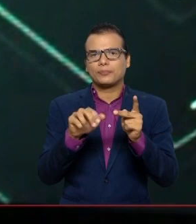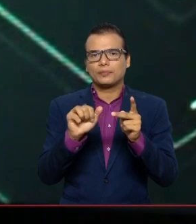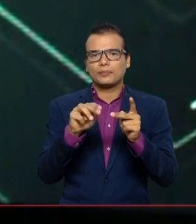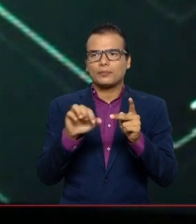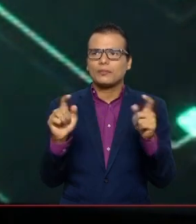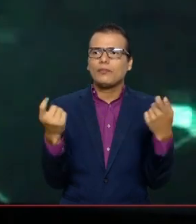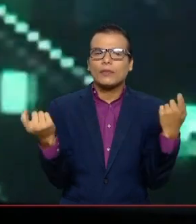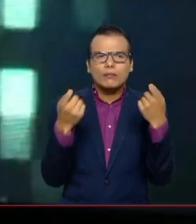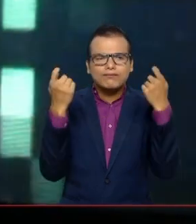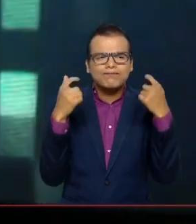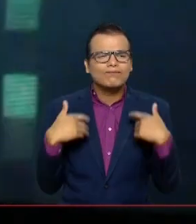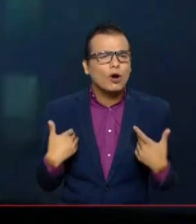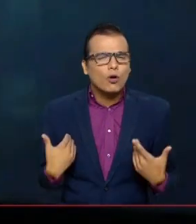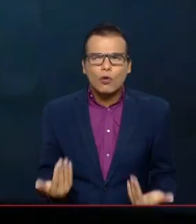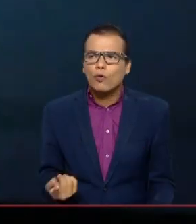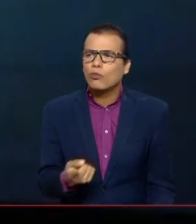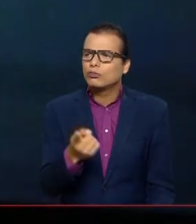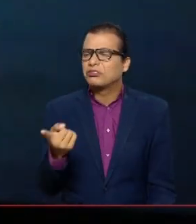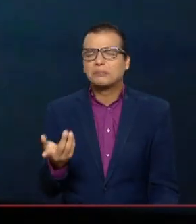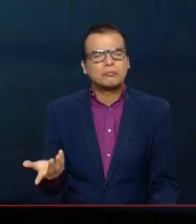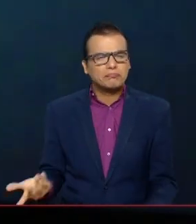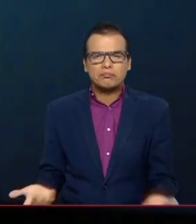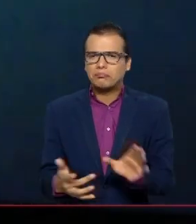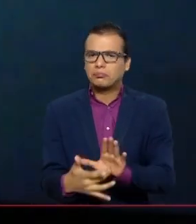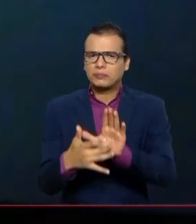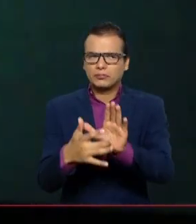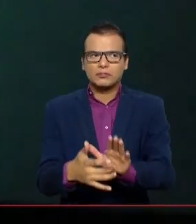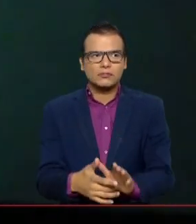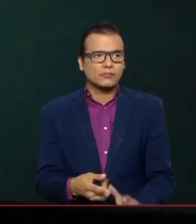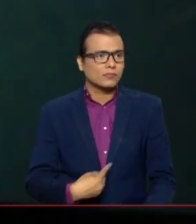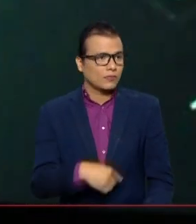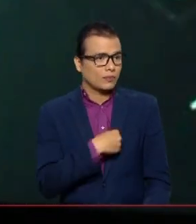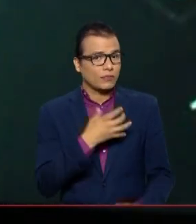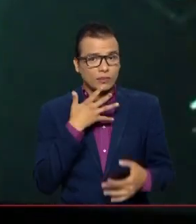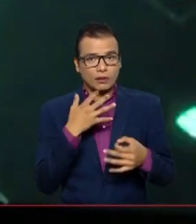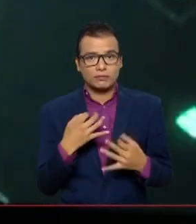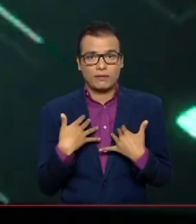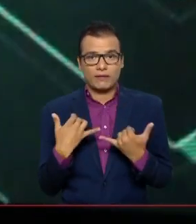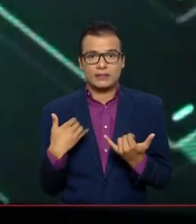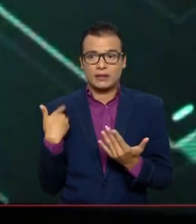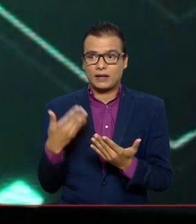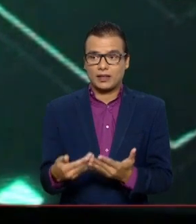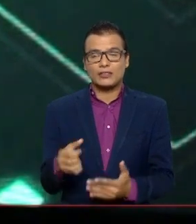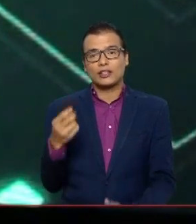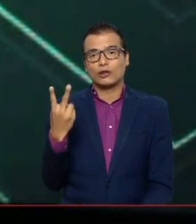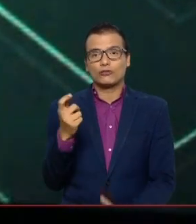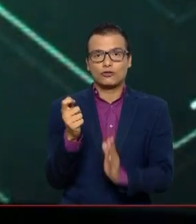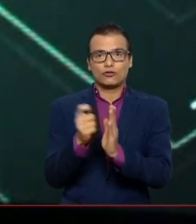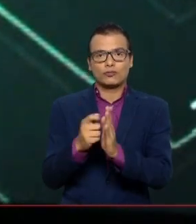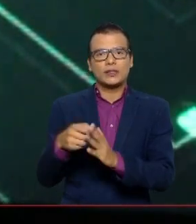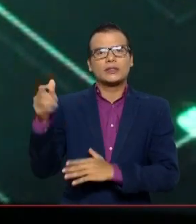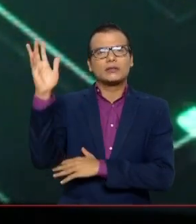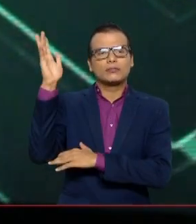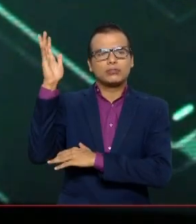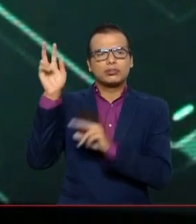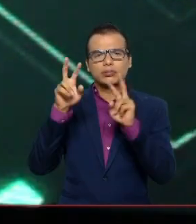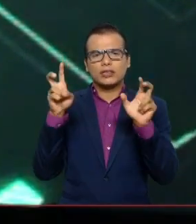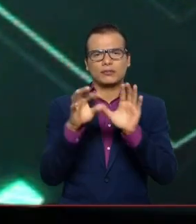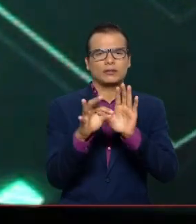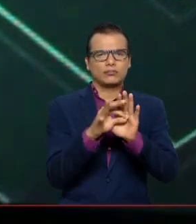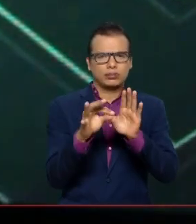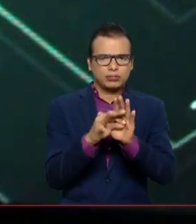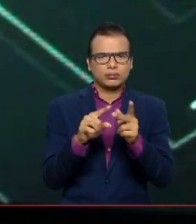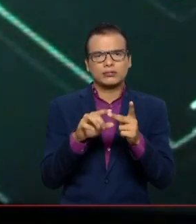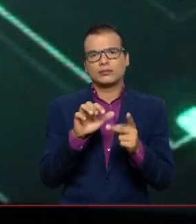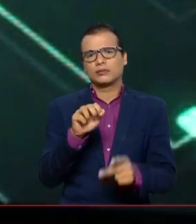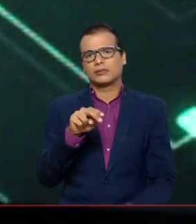realidad muy felices con este evento ha sido un evento de muy buena acogida esta es la segunda Cumbre Nacional de canabis y cáñamo que hacemos en el departamento Resaltar el